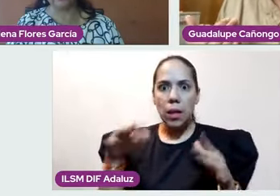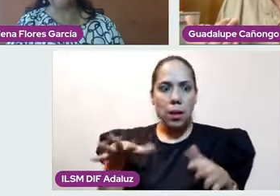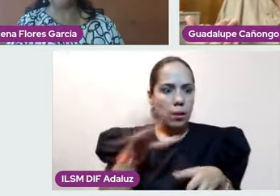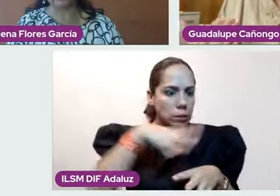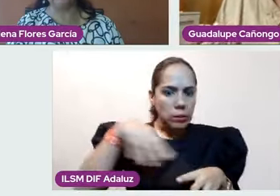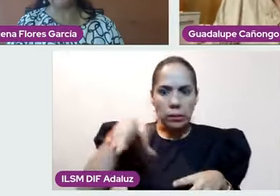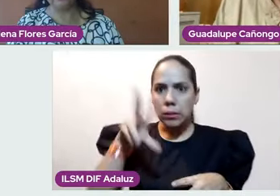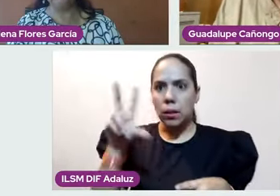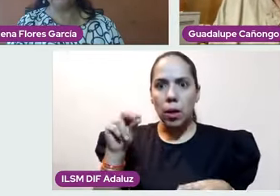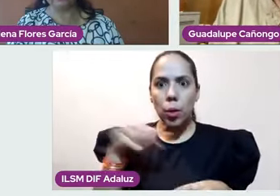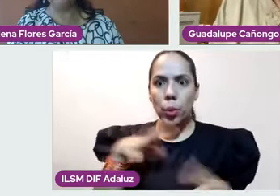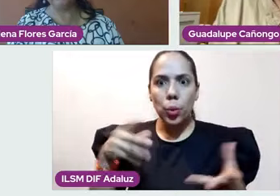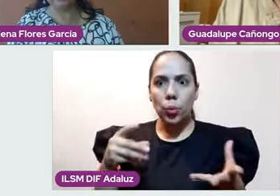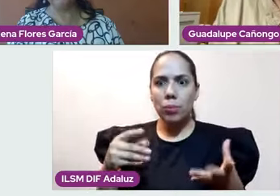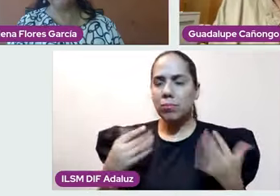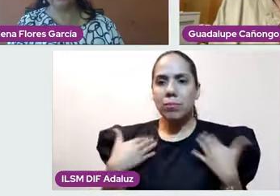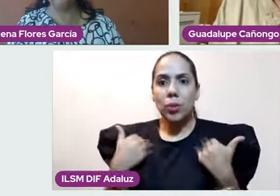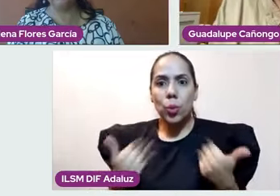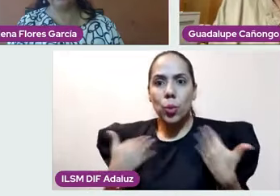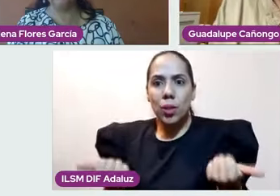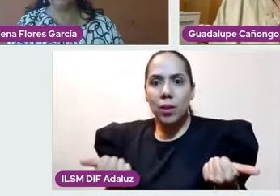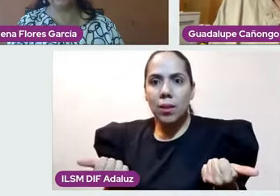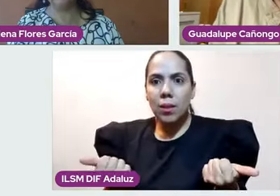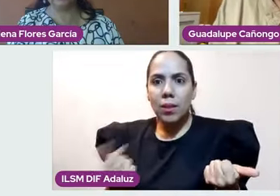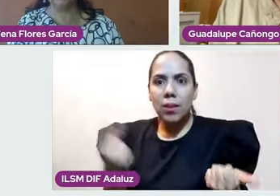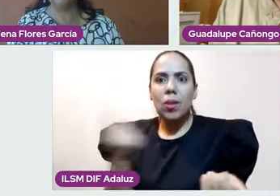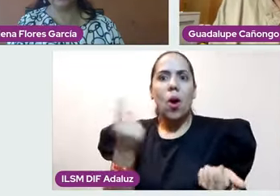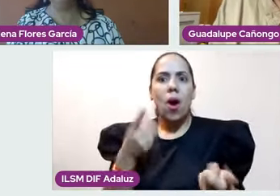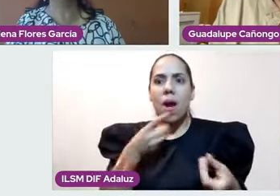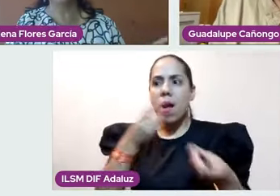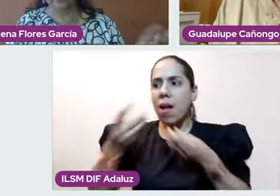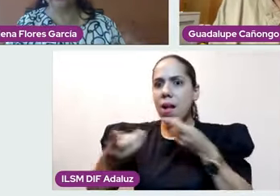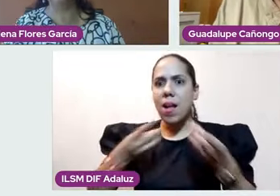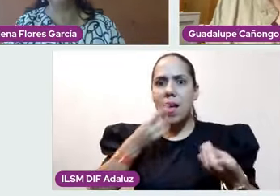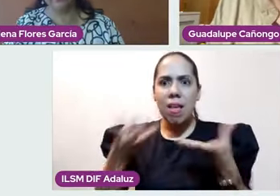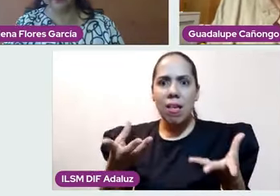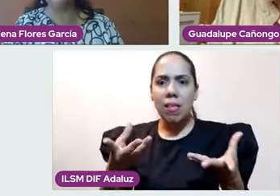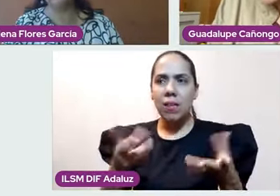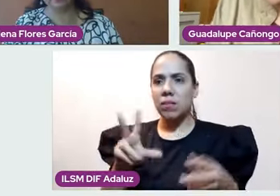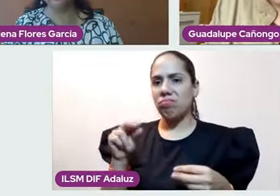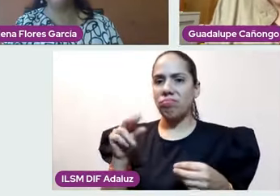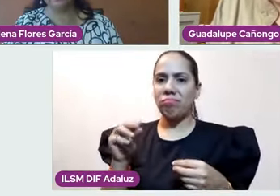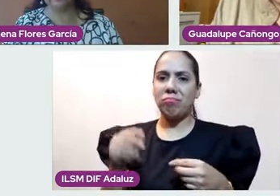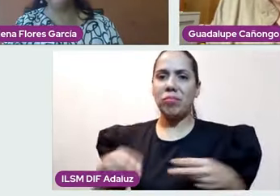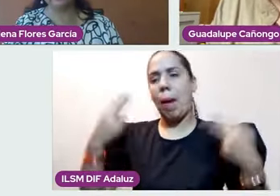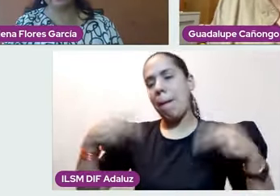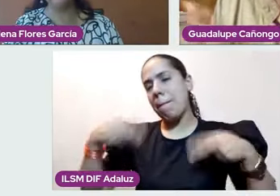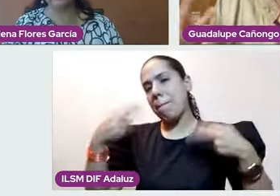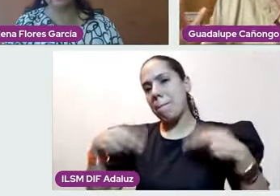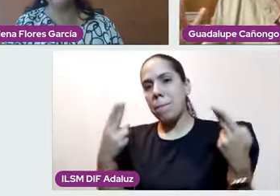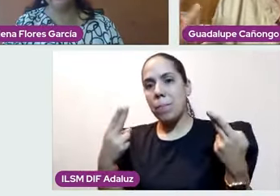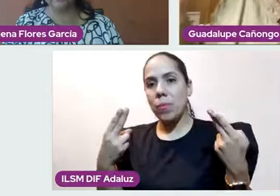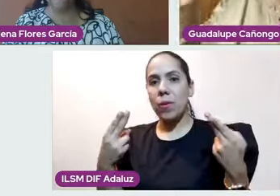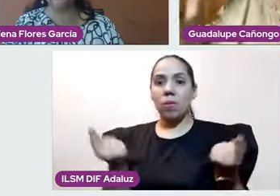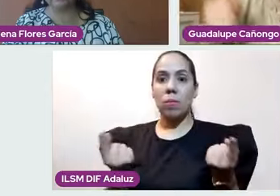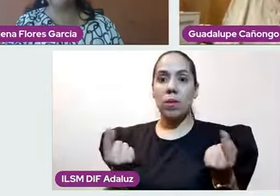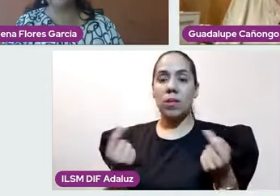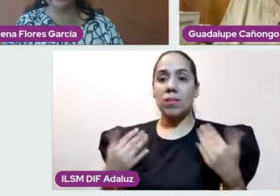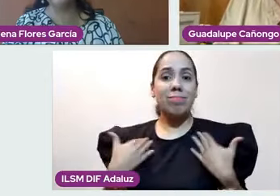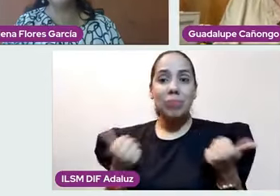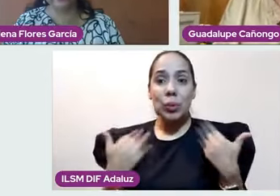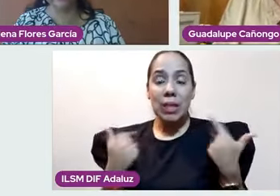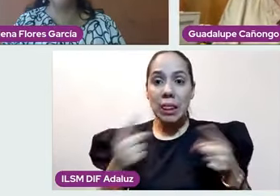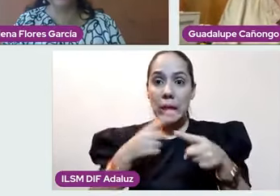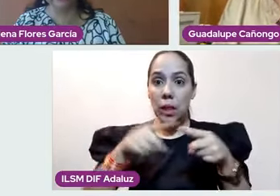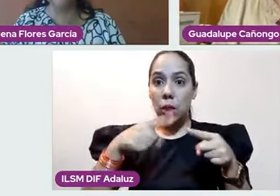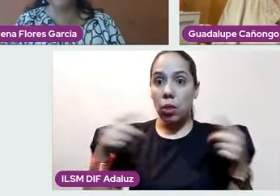además los comentarios. No entiendo los memes, no entiendo los chistes, no entiendo las referencias. ¿Qué es esto de un meme de